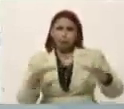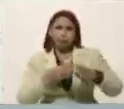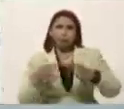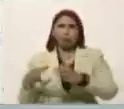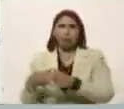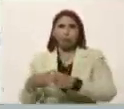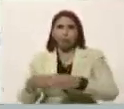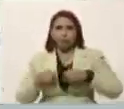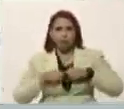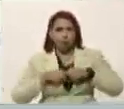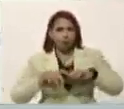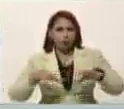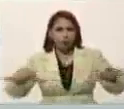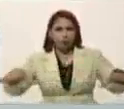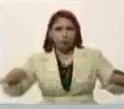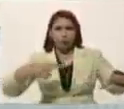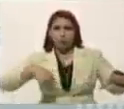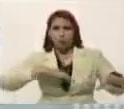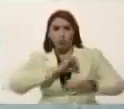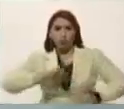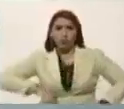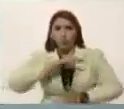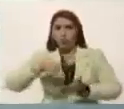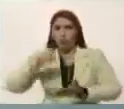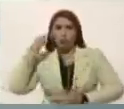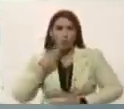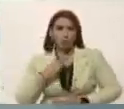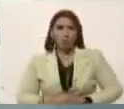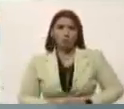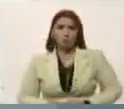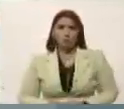despliegue de nuestra Fuerza Armada.